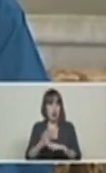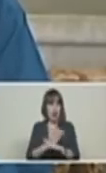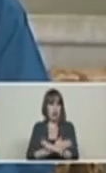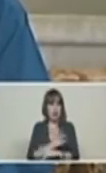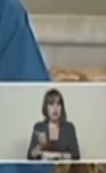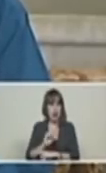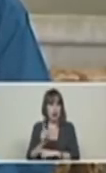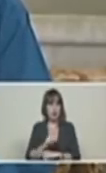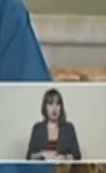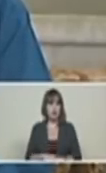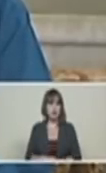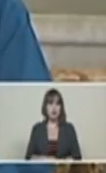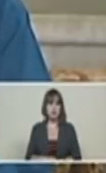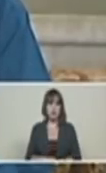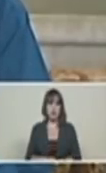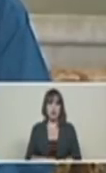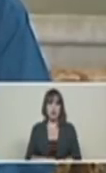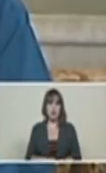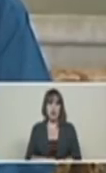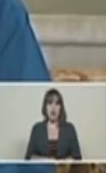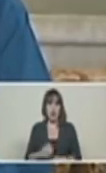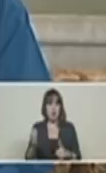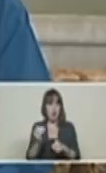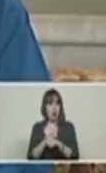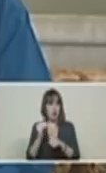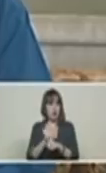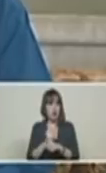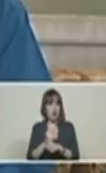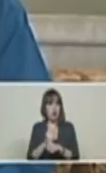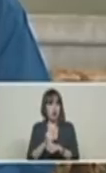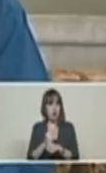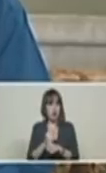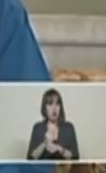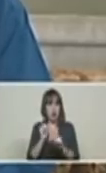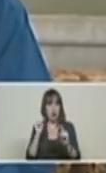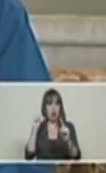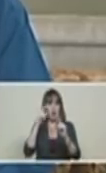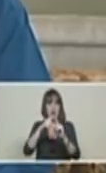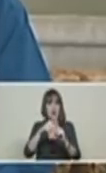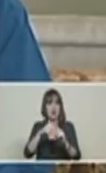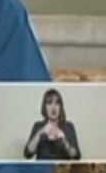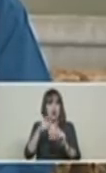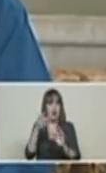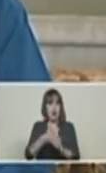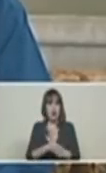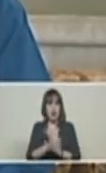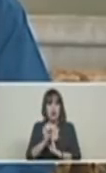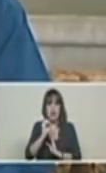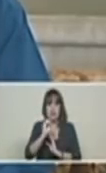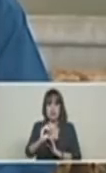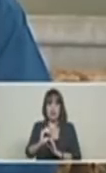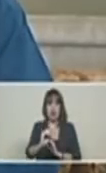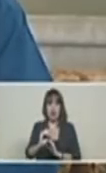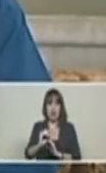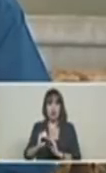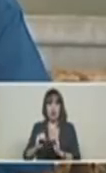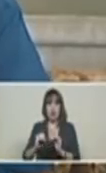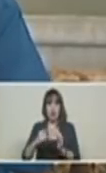pensábamos. Hemos logrado la meta de cero emisión de